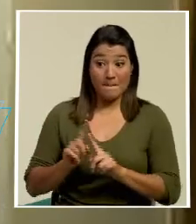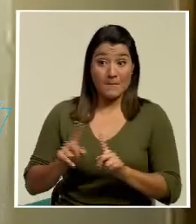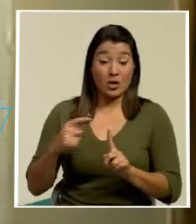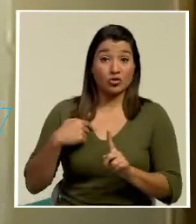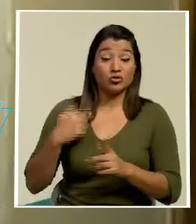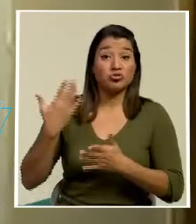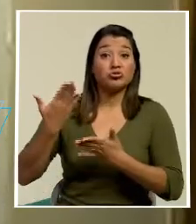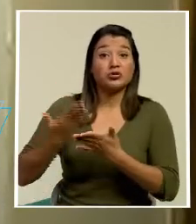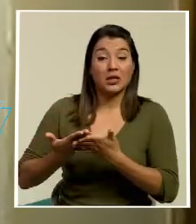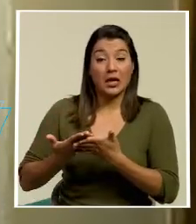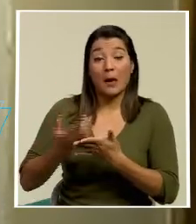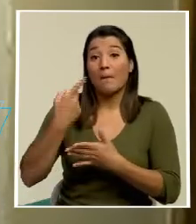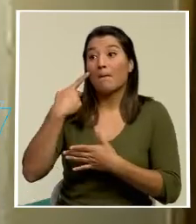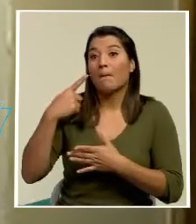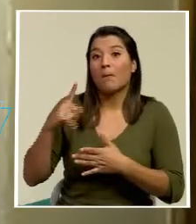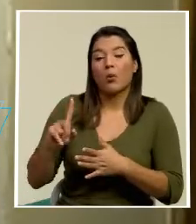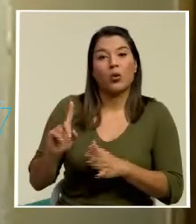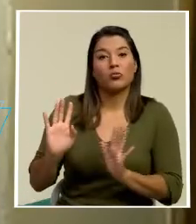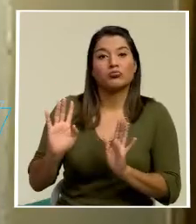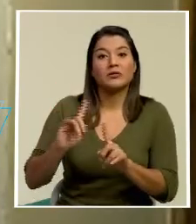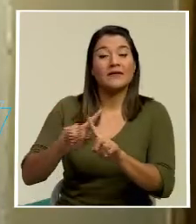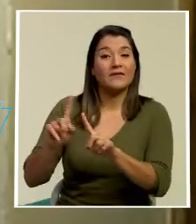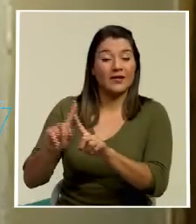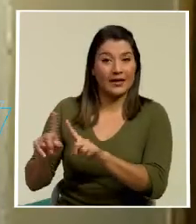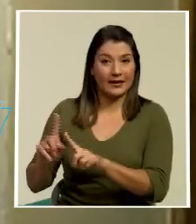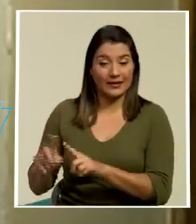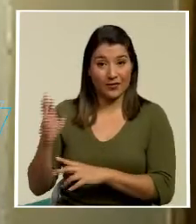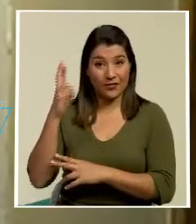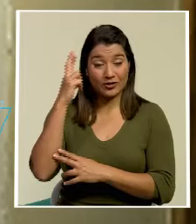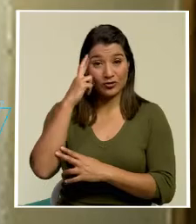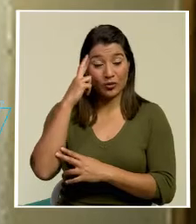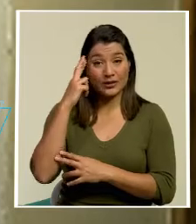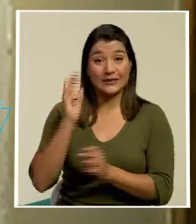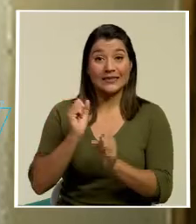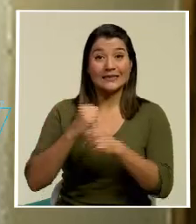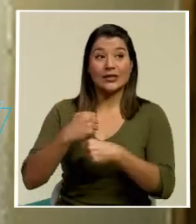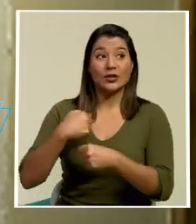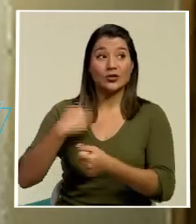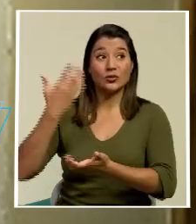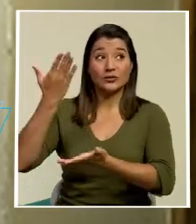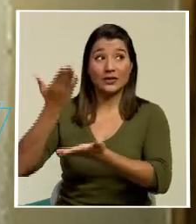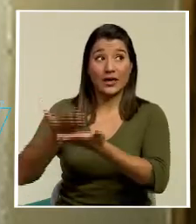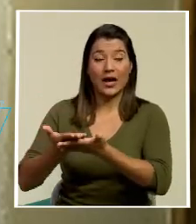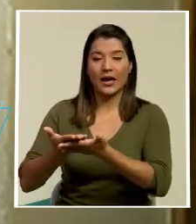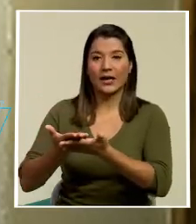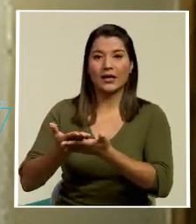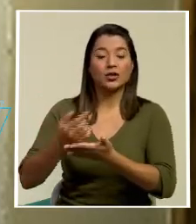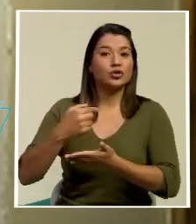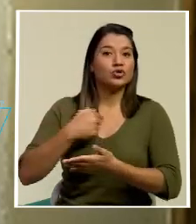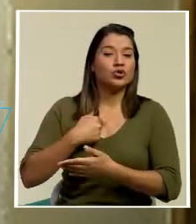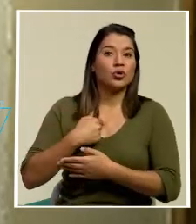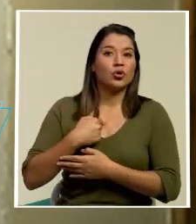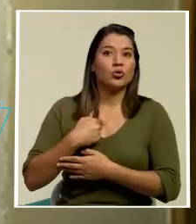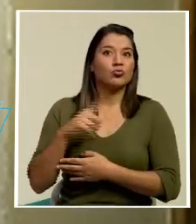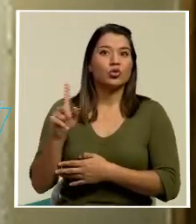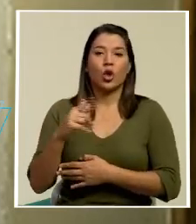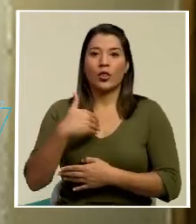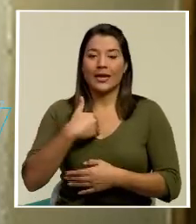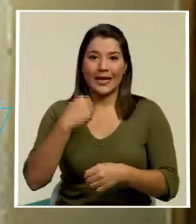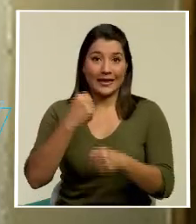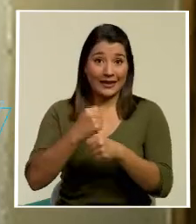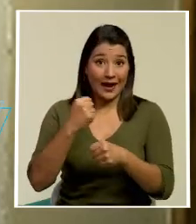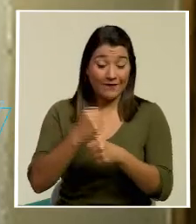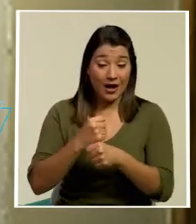por las circunstancias. Las circunstancias me llevaron, estaba sin trabajo y un amigo